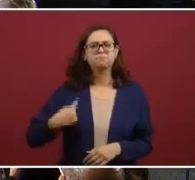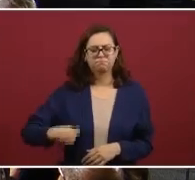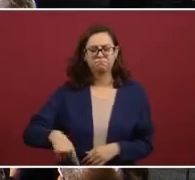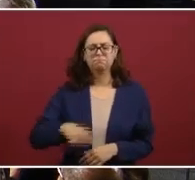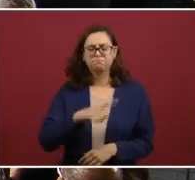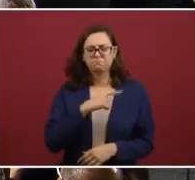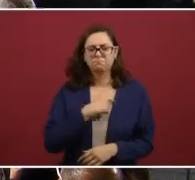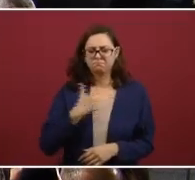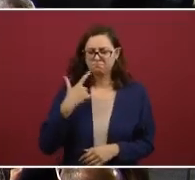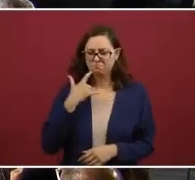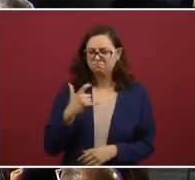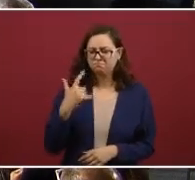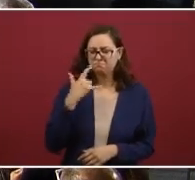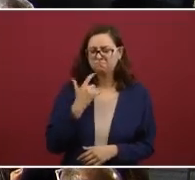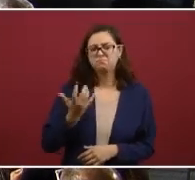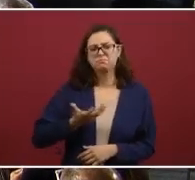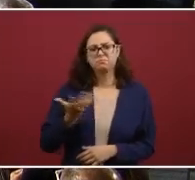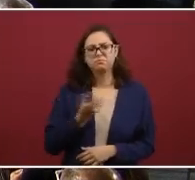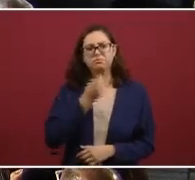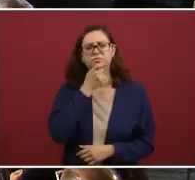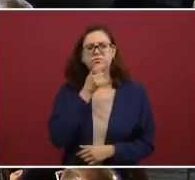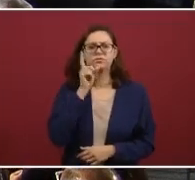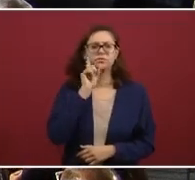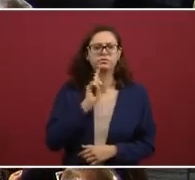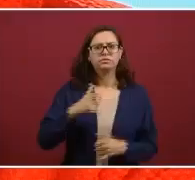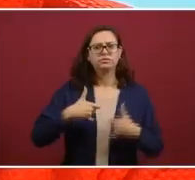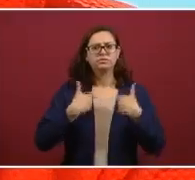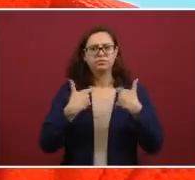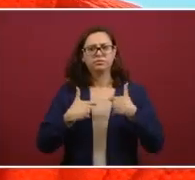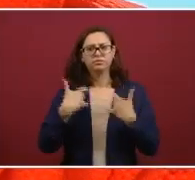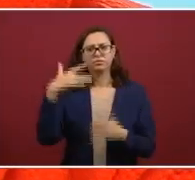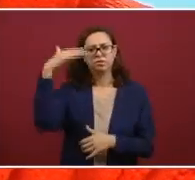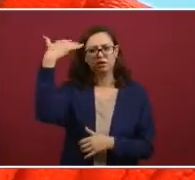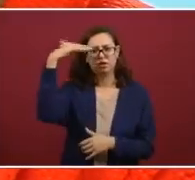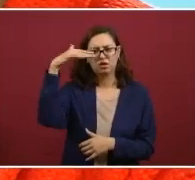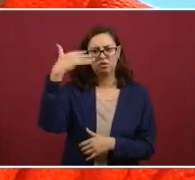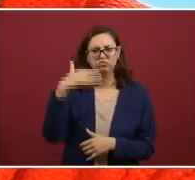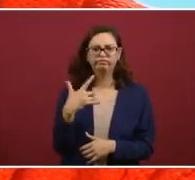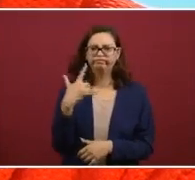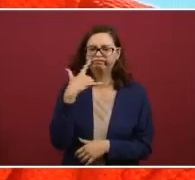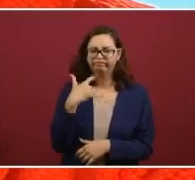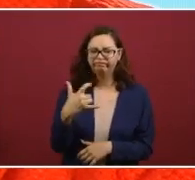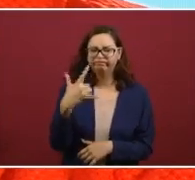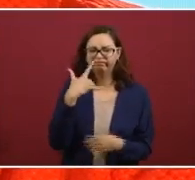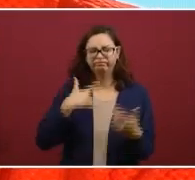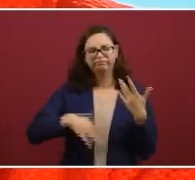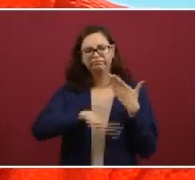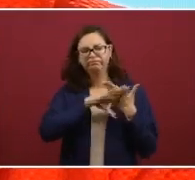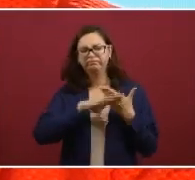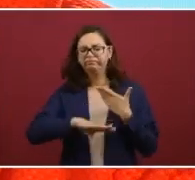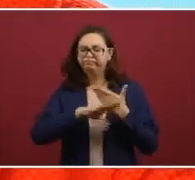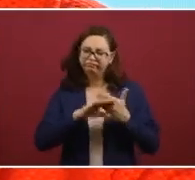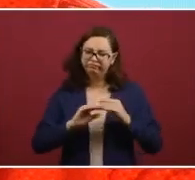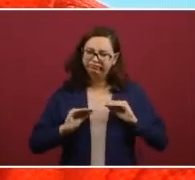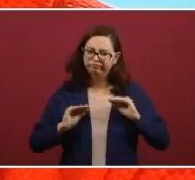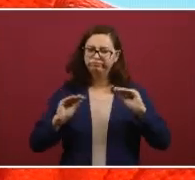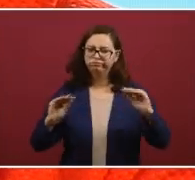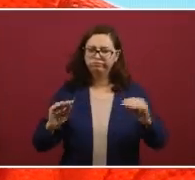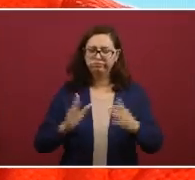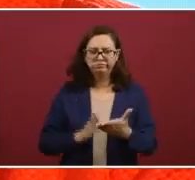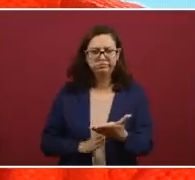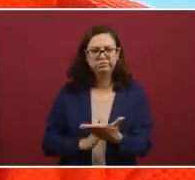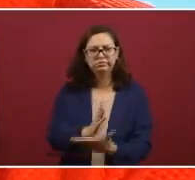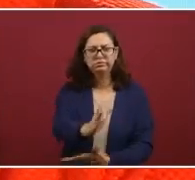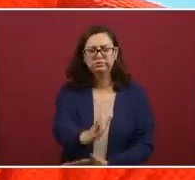de niñas, jóvenes y adultas. Hemos avanzado contra viento y marea, hemos conseguido aliados